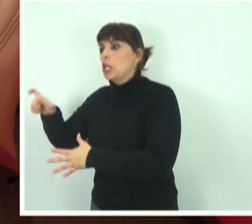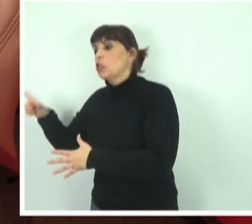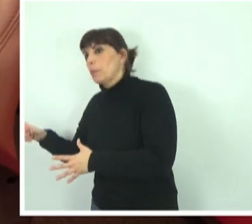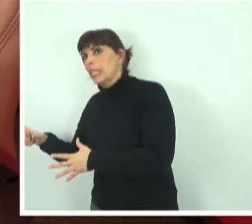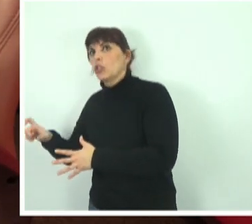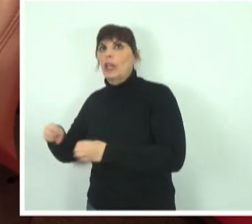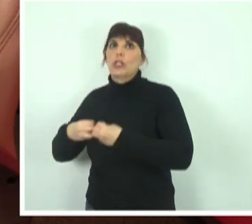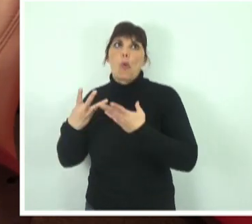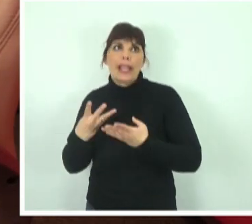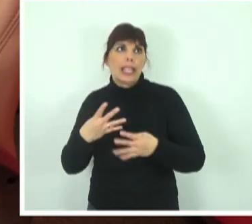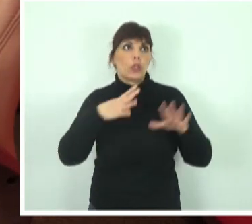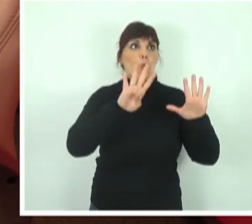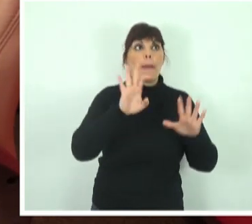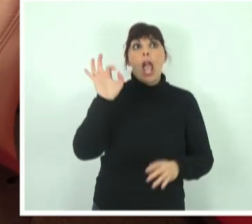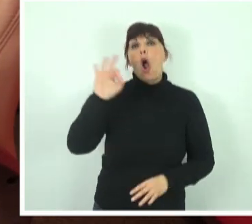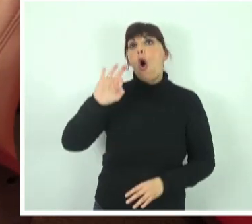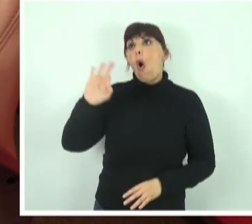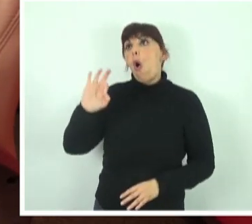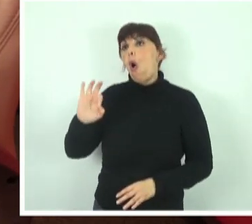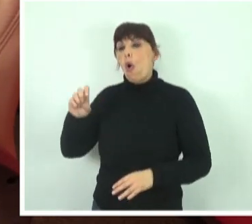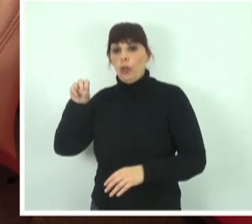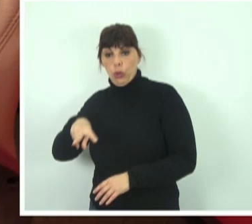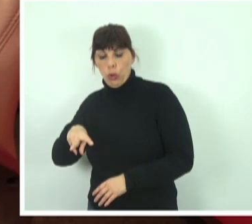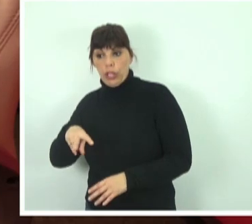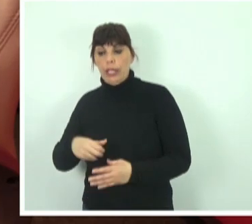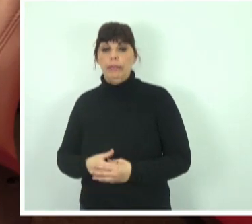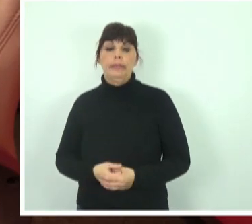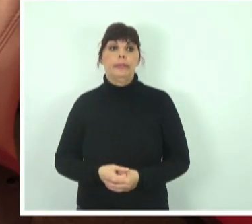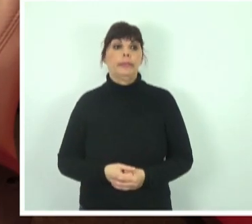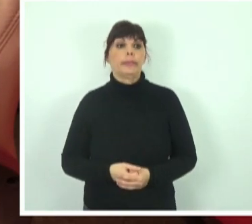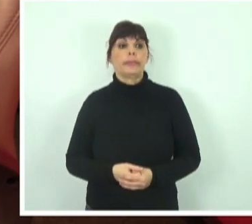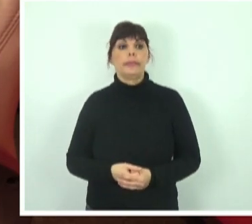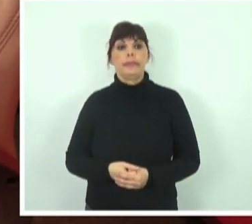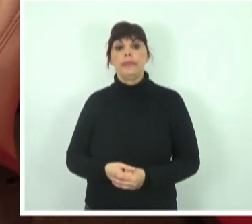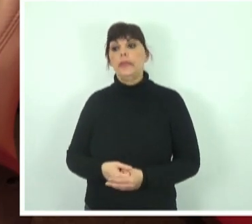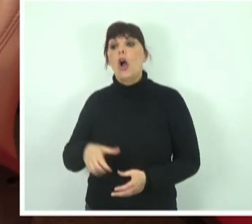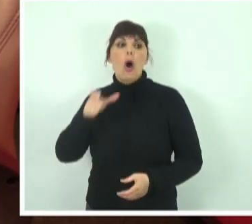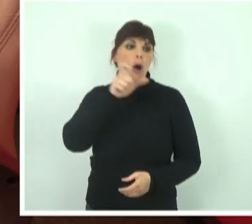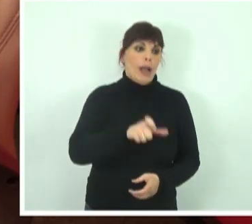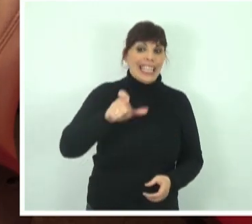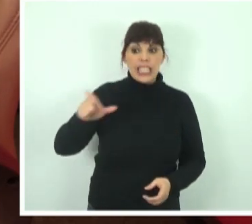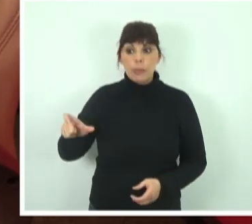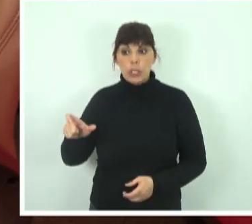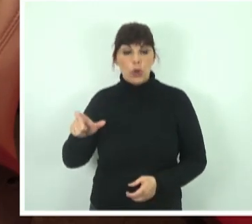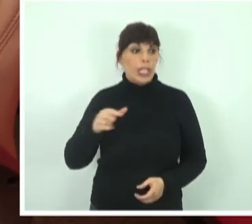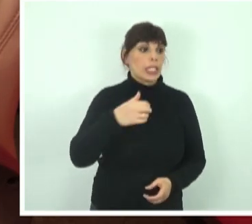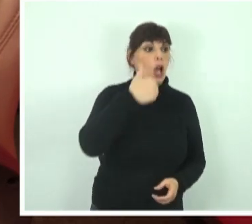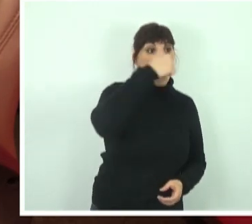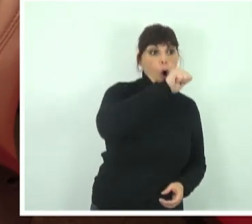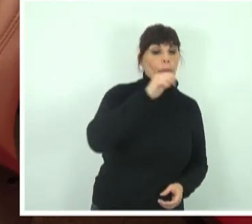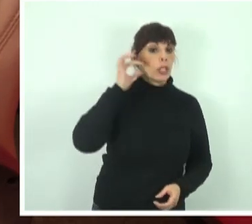Entonces, esa ecclesia, para los griegos también podían haber mujeres, no solo hombres, por los judíos solo